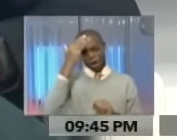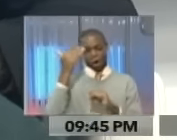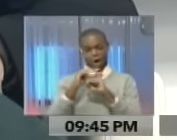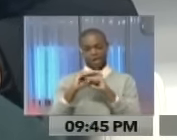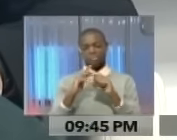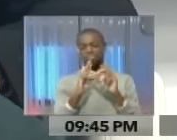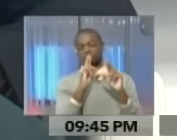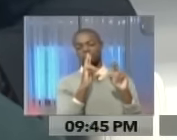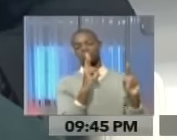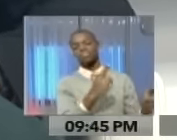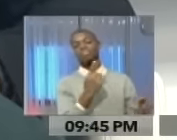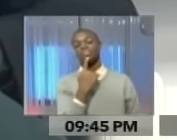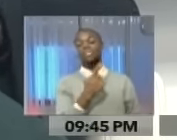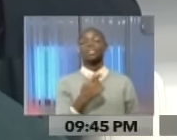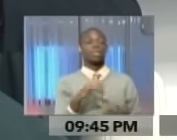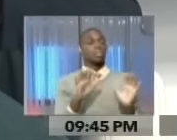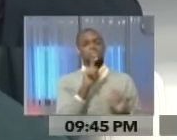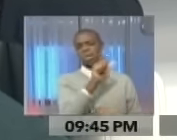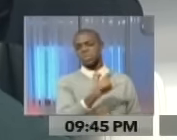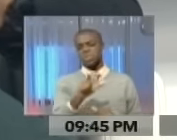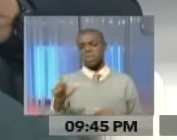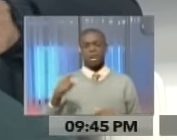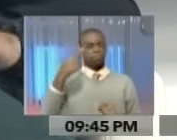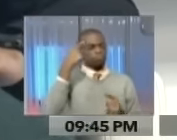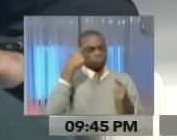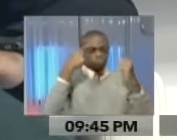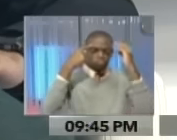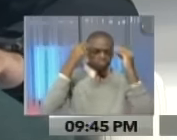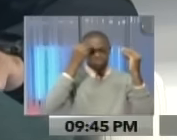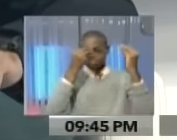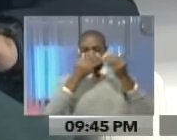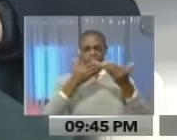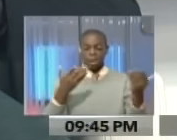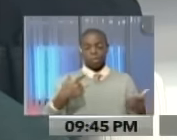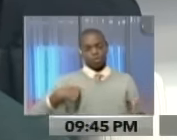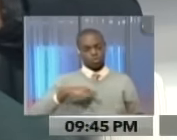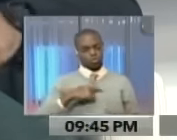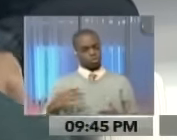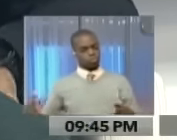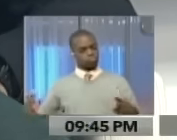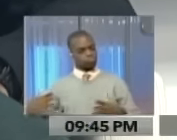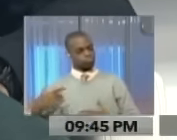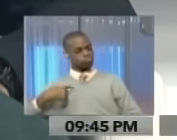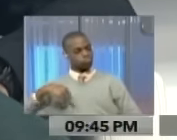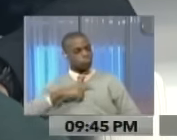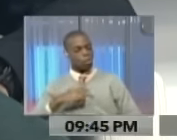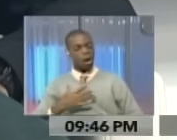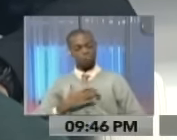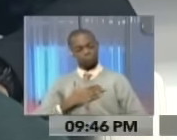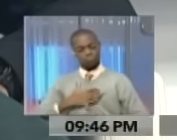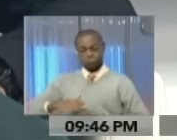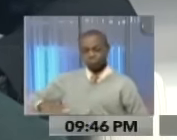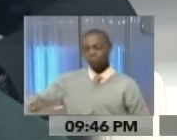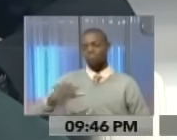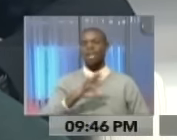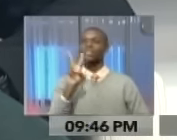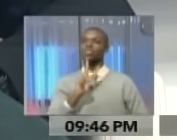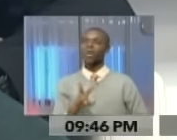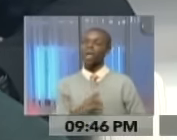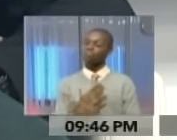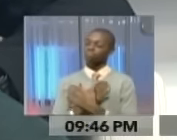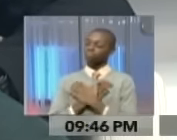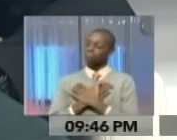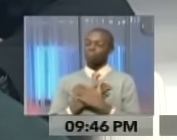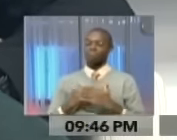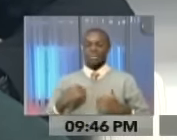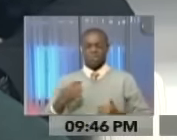independientemente de como piense eh la gente nuestra la gente de la patria la gente que quiera Venezuela que la siente